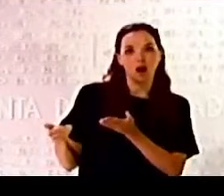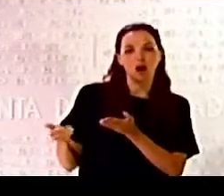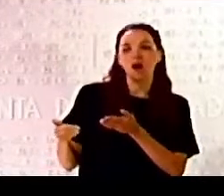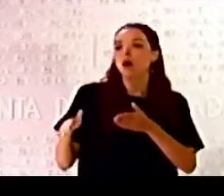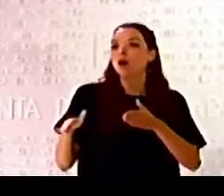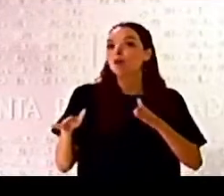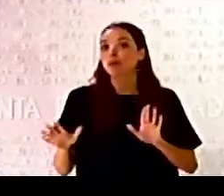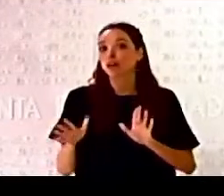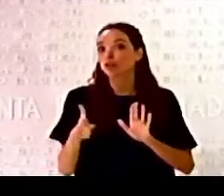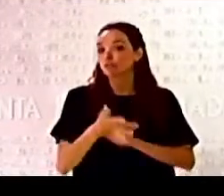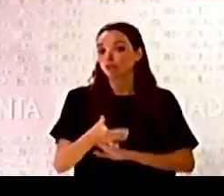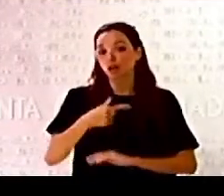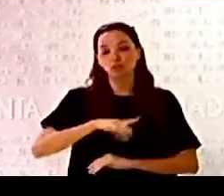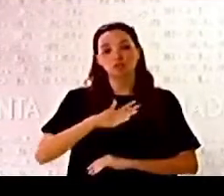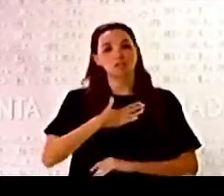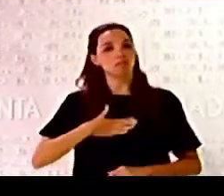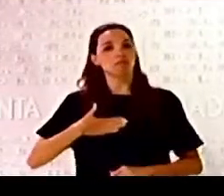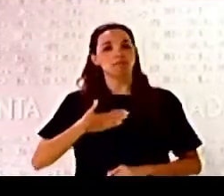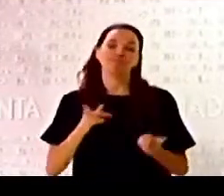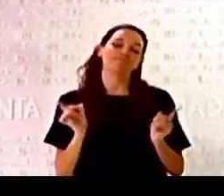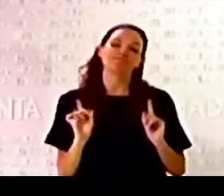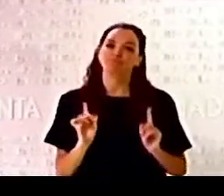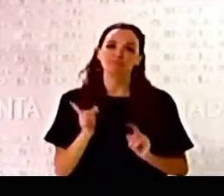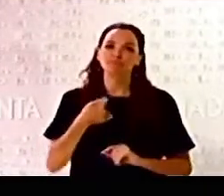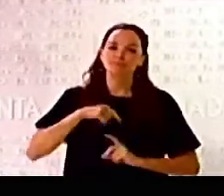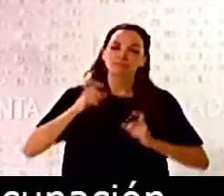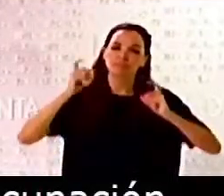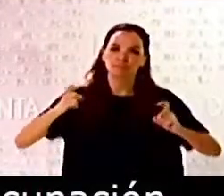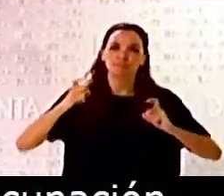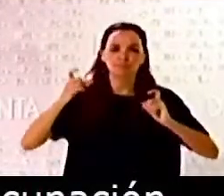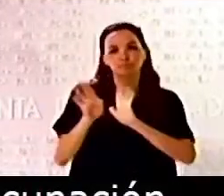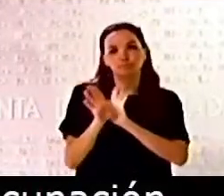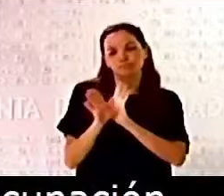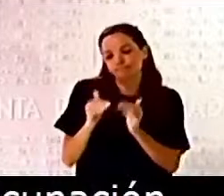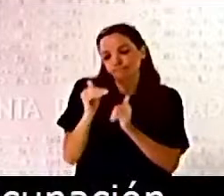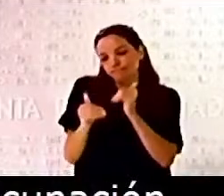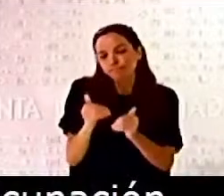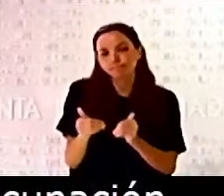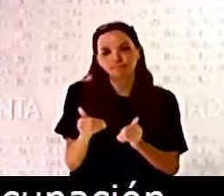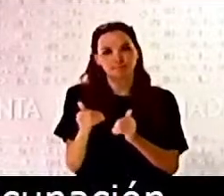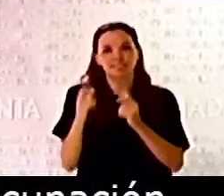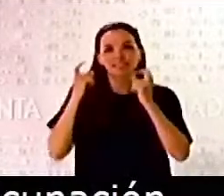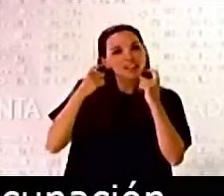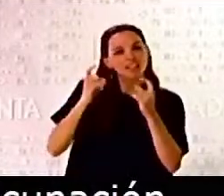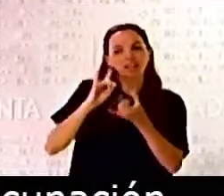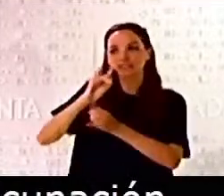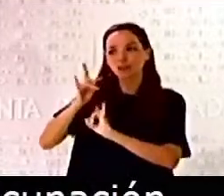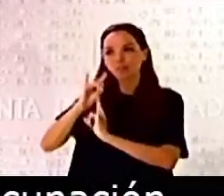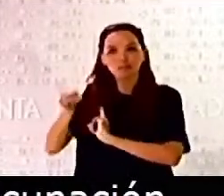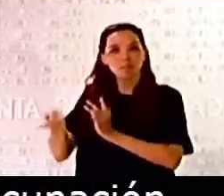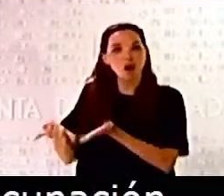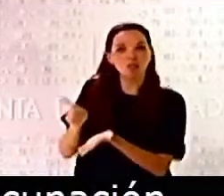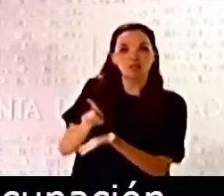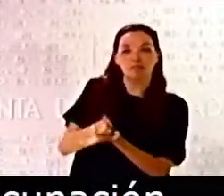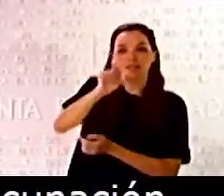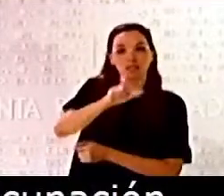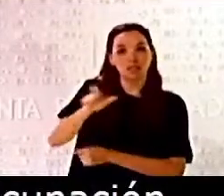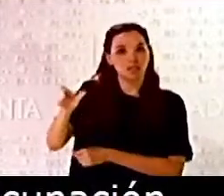la complacencia y vamos a seguir insistiendo y vamos a seguir rescatando a aquellas personas